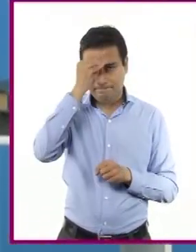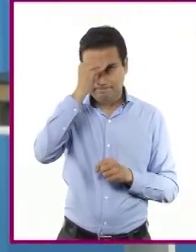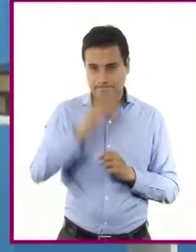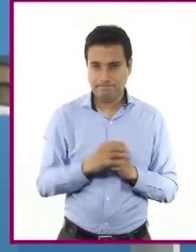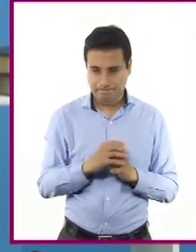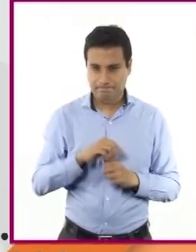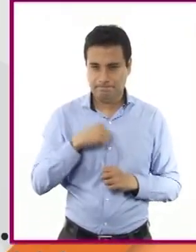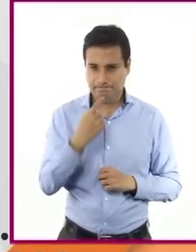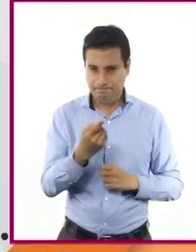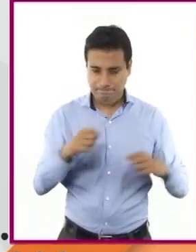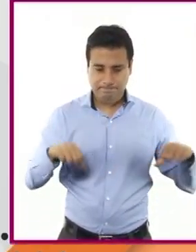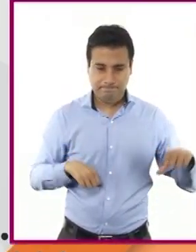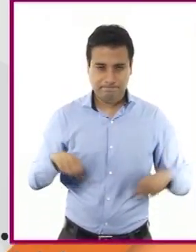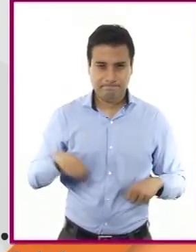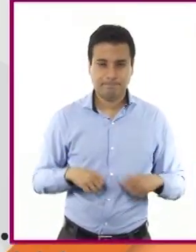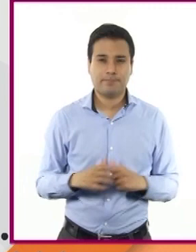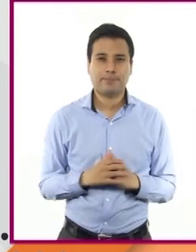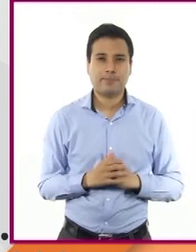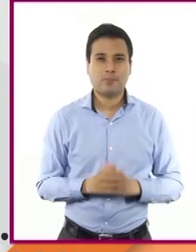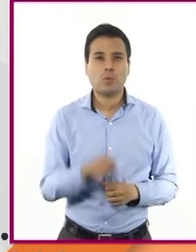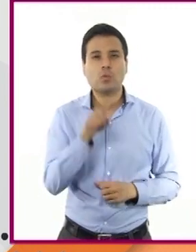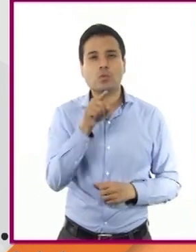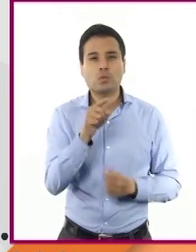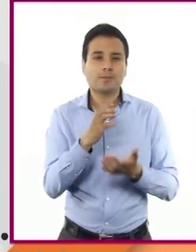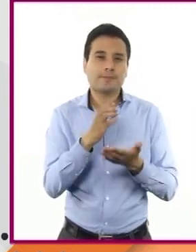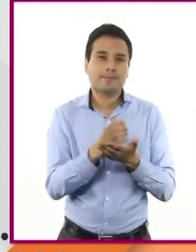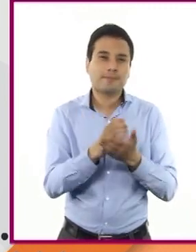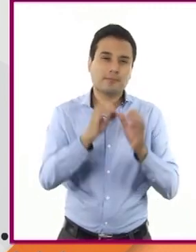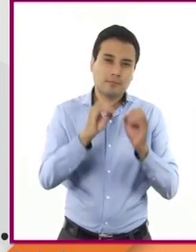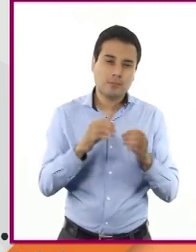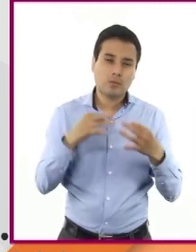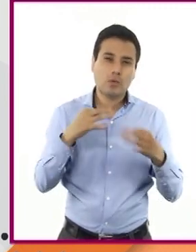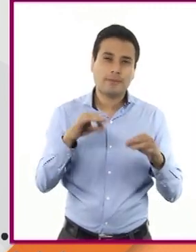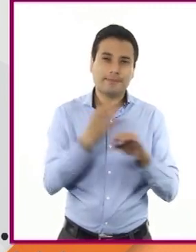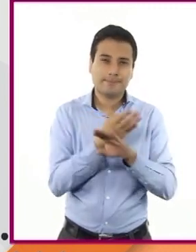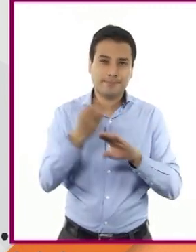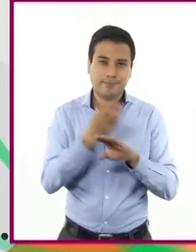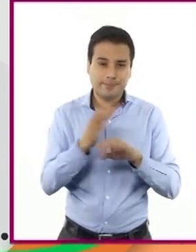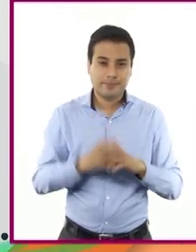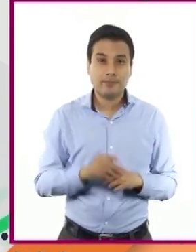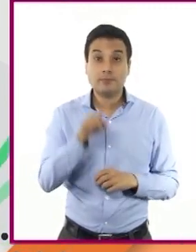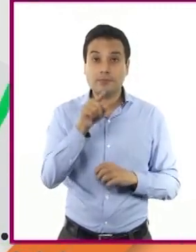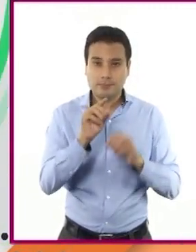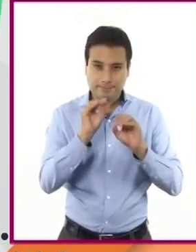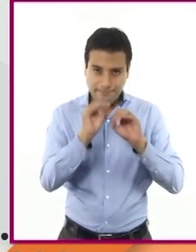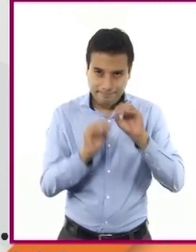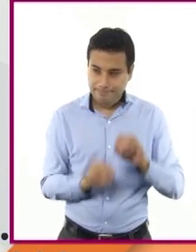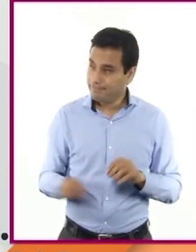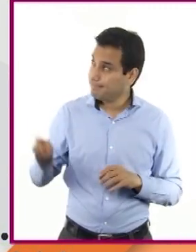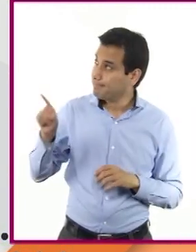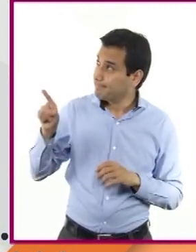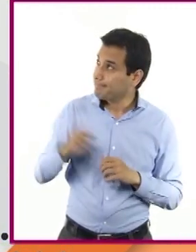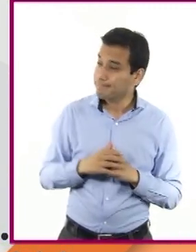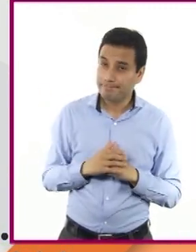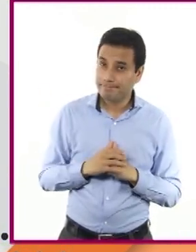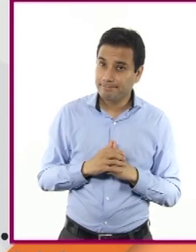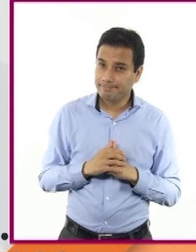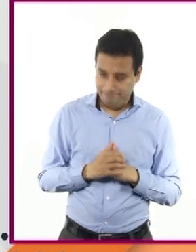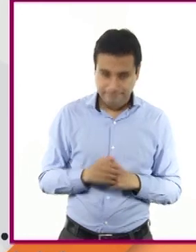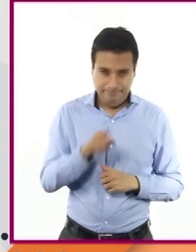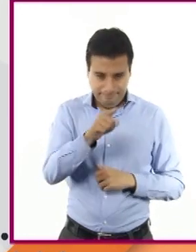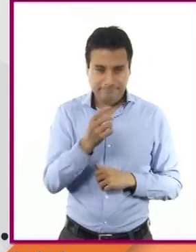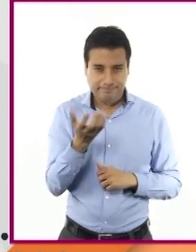planteo el siguiente reto. En su cuaderno u hojas blancas, tracen un diagrama de Venn o de conjuntos como el que se muestra en la